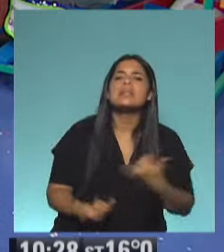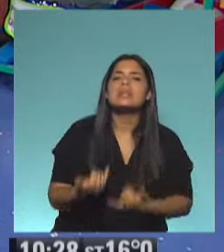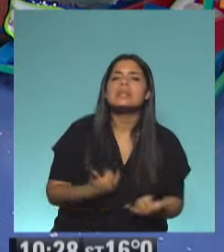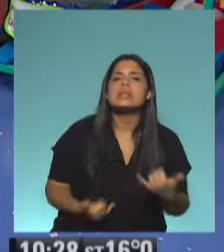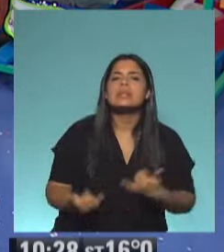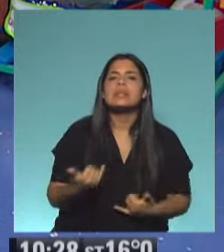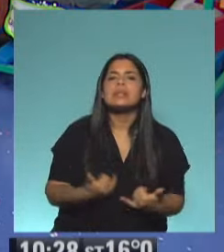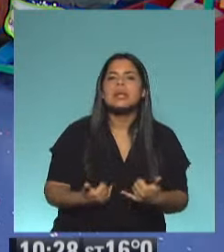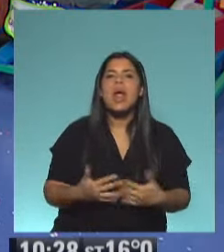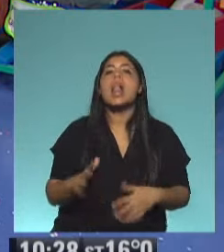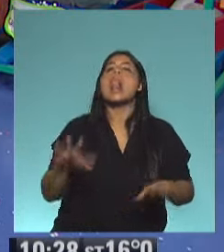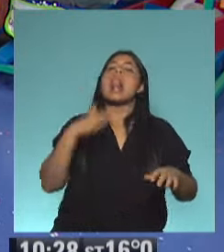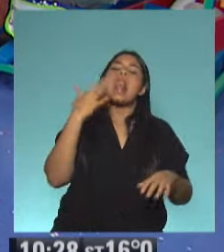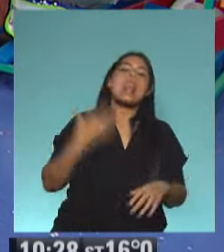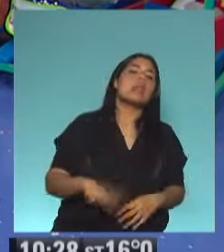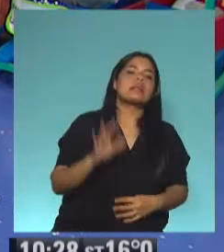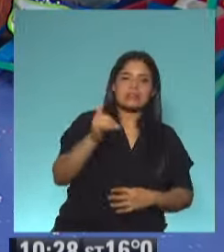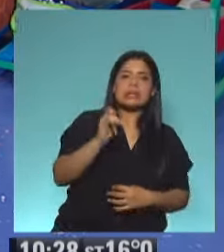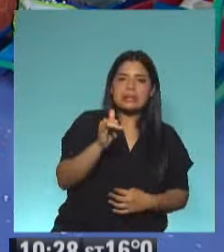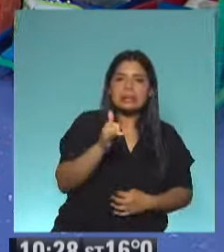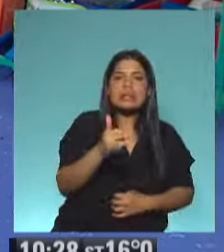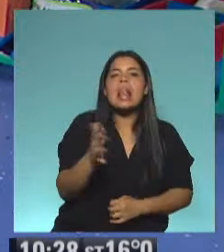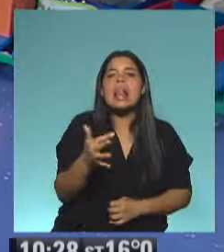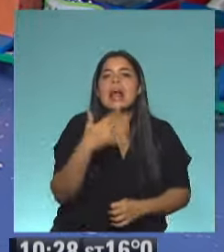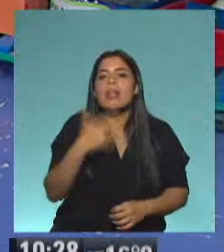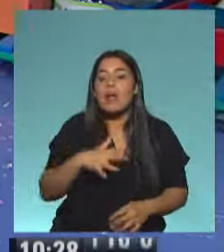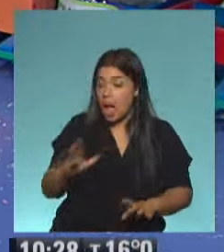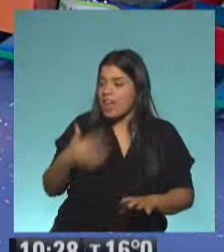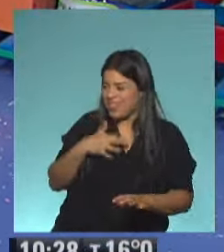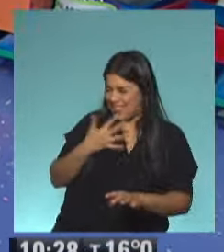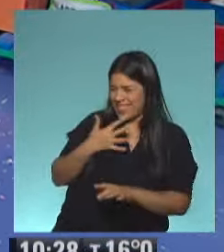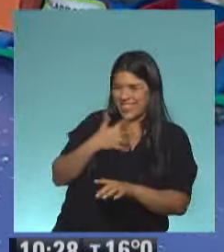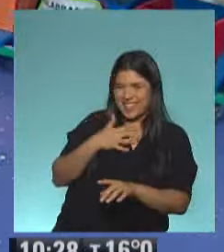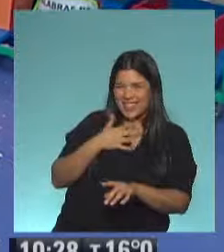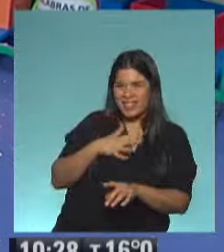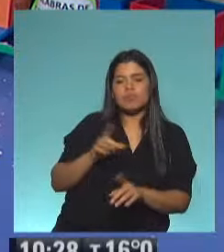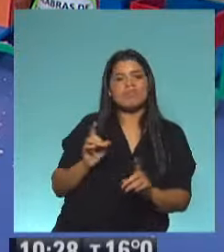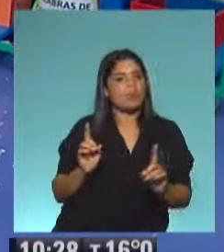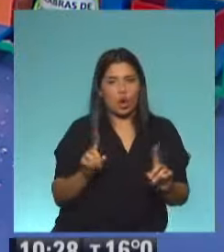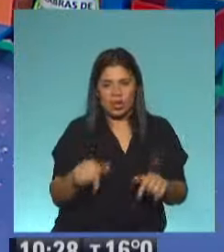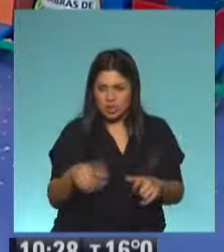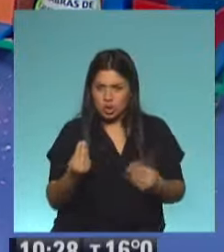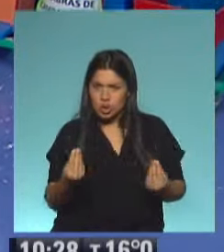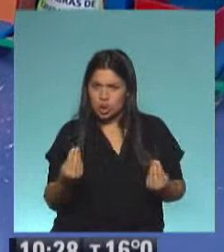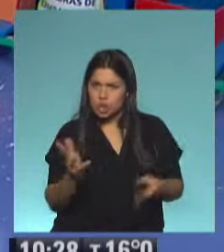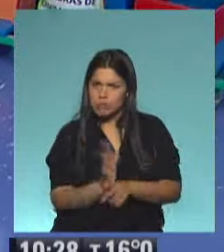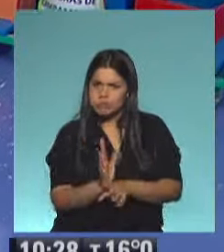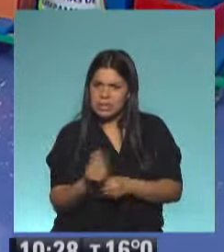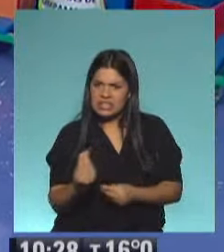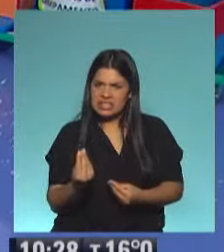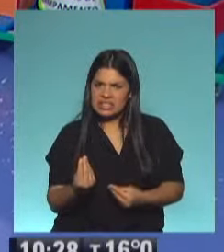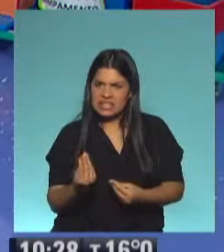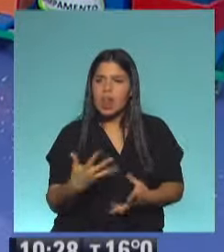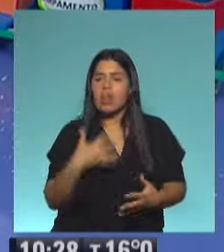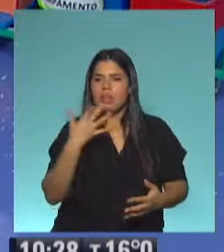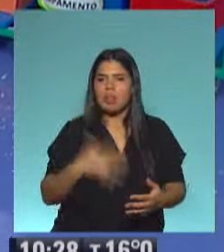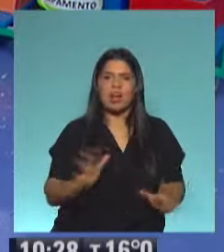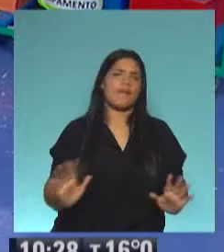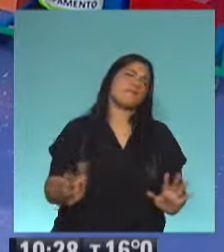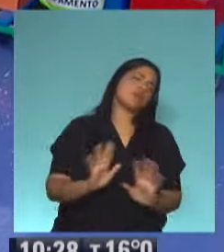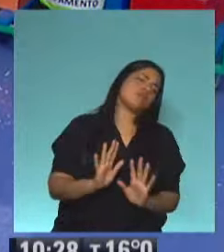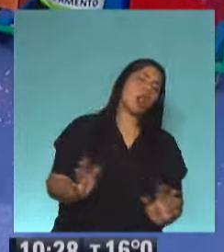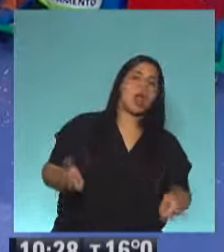Ah, ah, sí, sí, sí. Abren algo. Eso lo entendí. No, eso es que... Ah, ay, pero por favor.